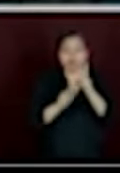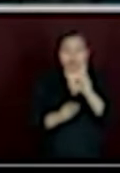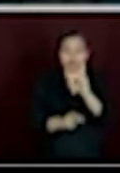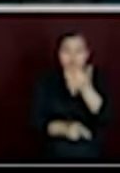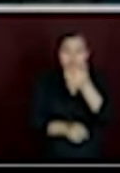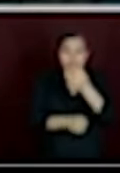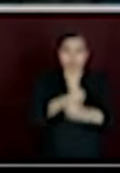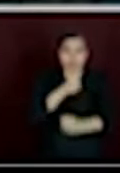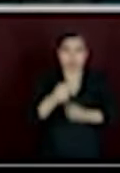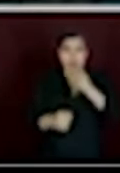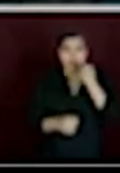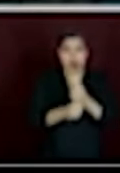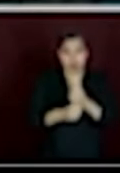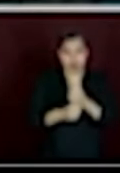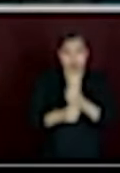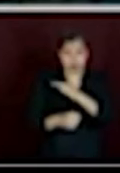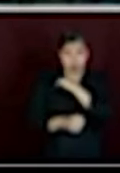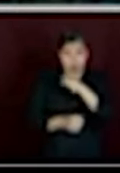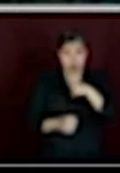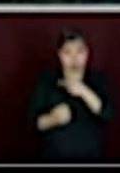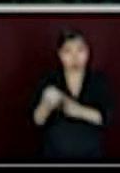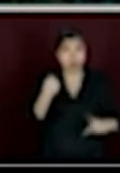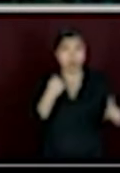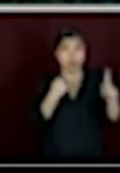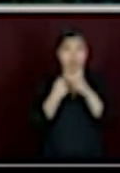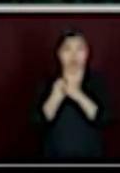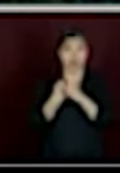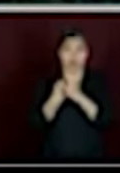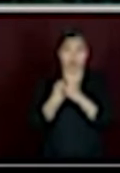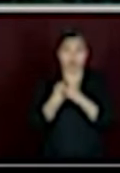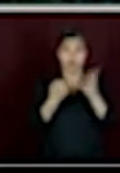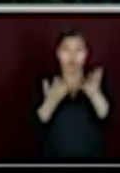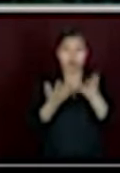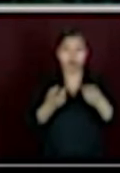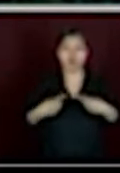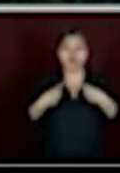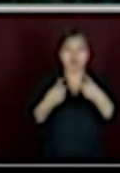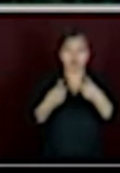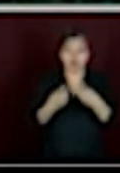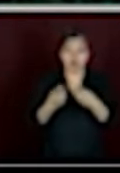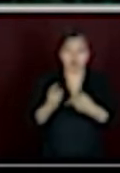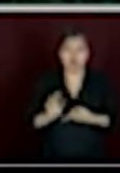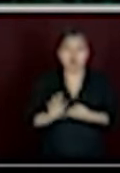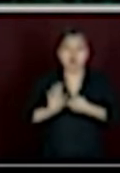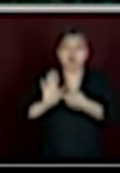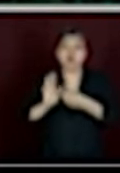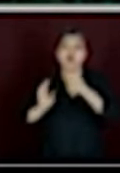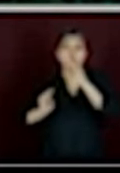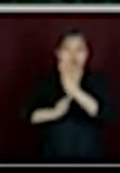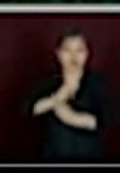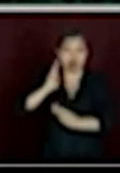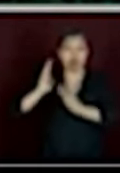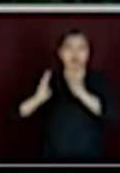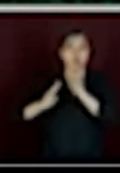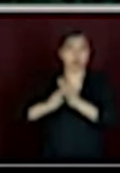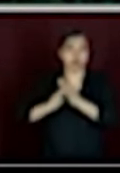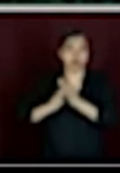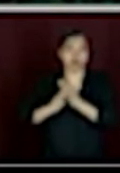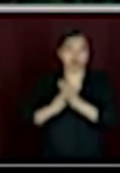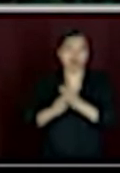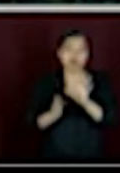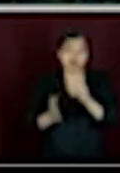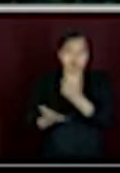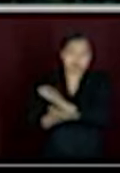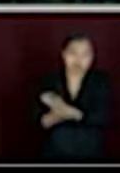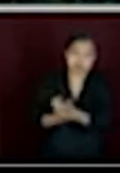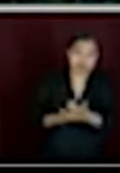ni siquiera comentó, sino que ella continuó en su discurso y con tolerancia y